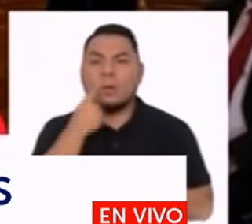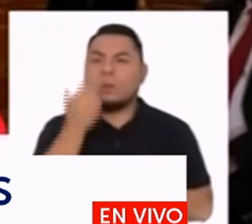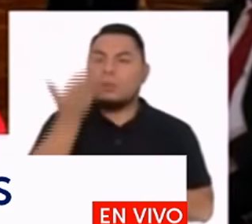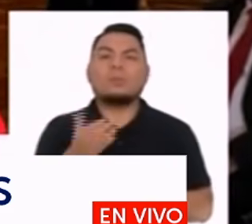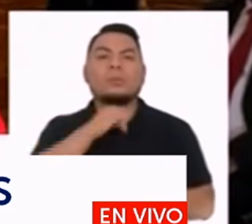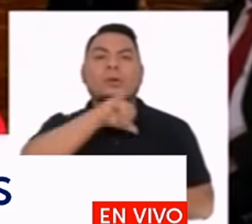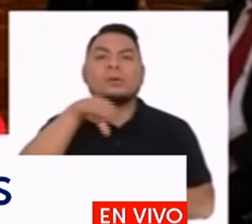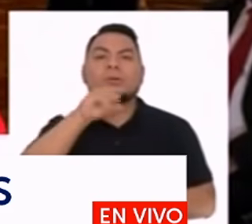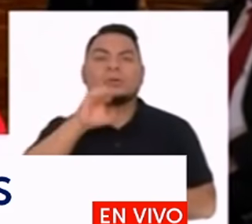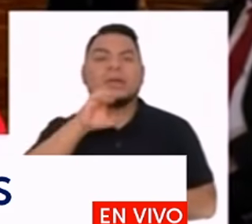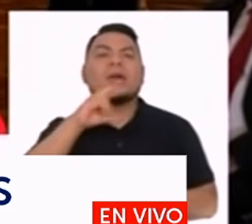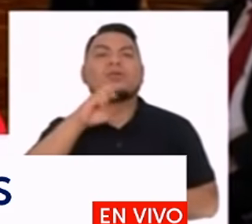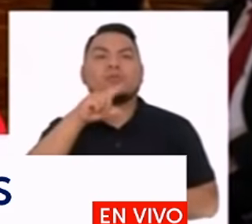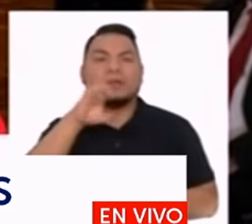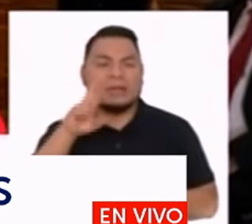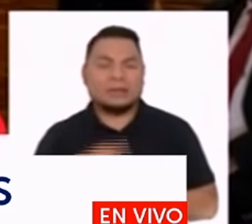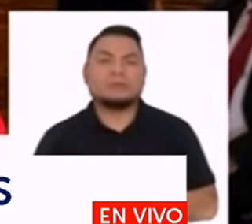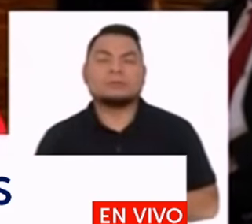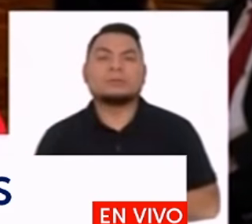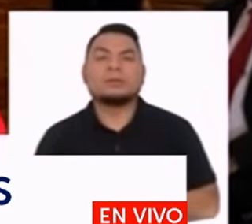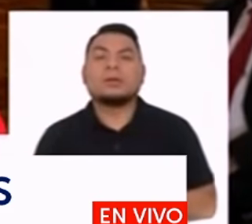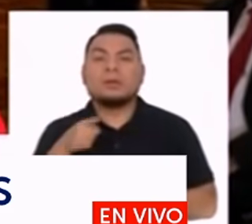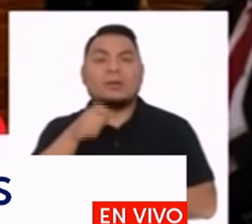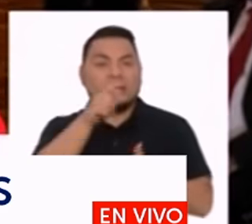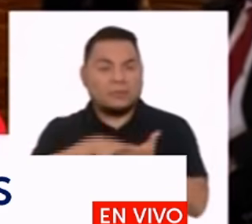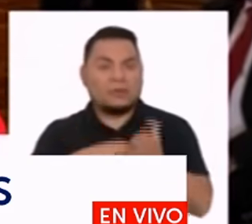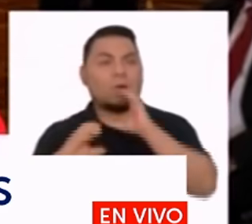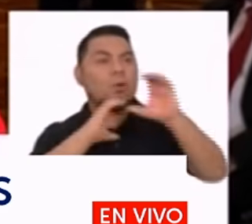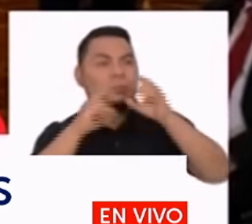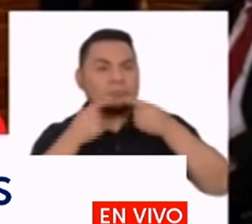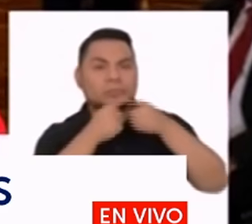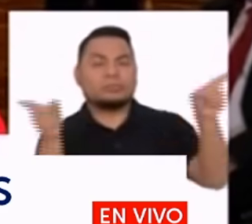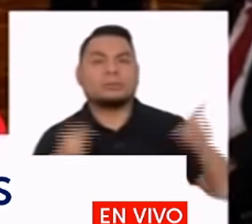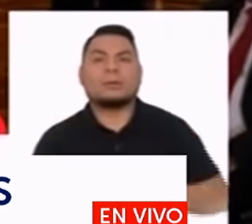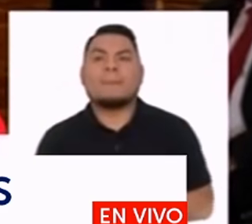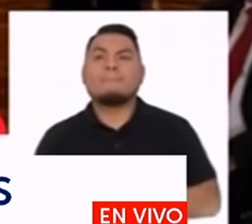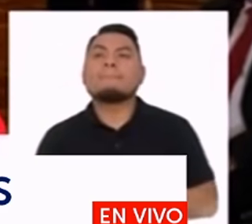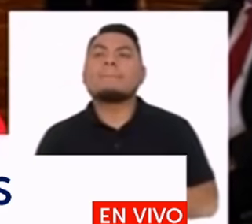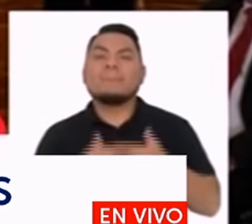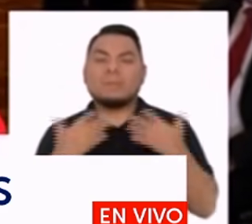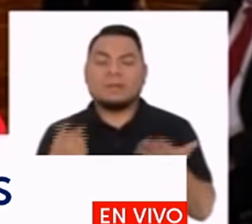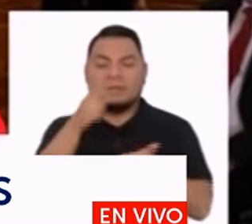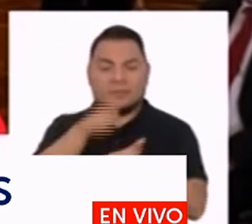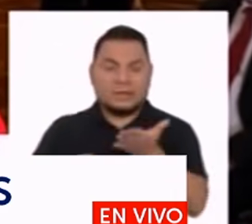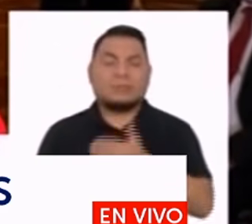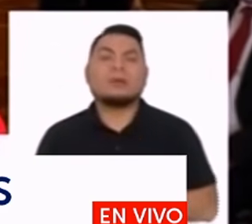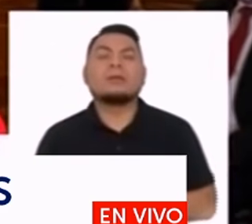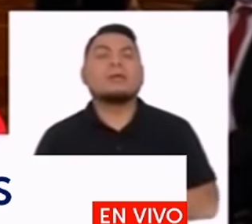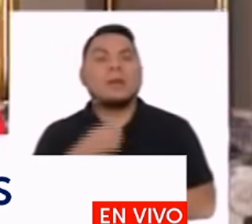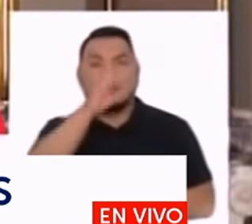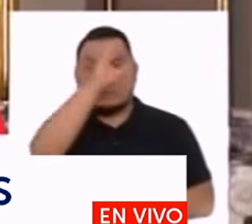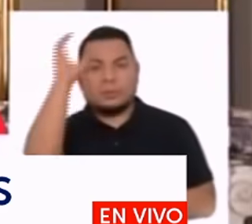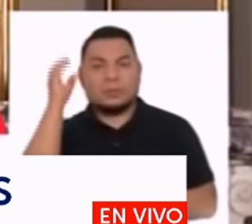señor José Roger Incio Sánchez. Regístrese, comuníquese y publíquese. Firma